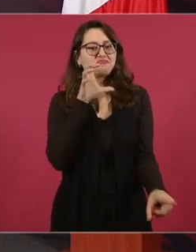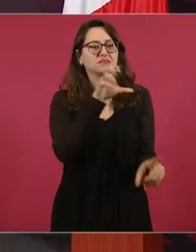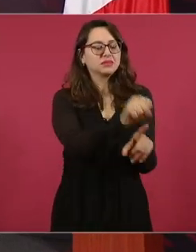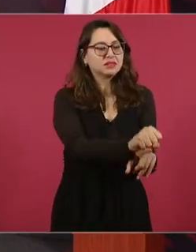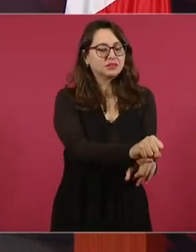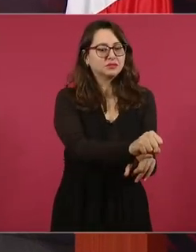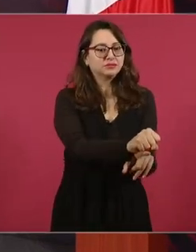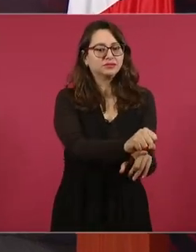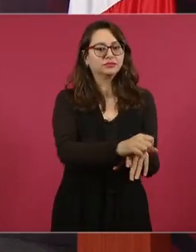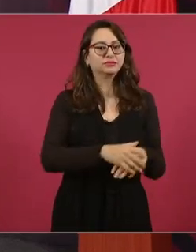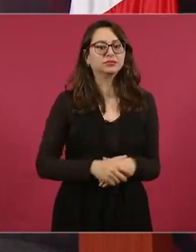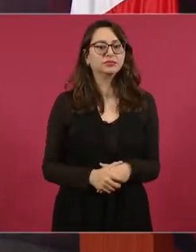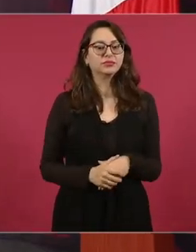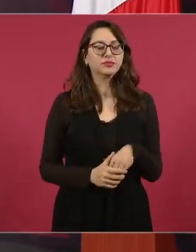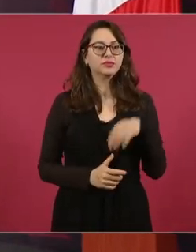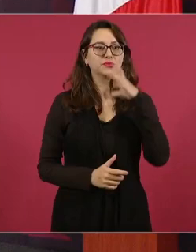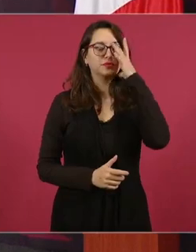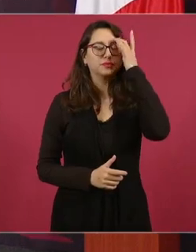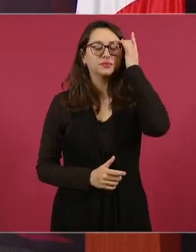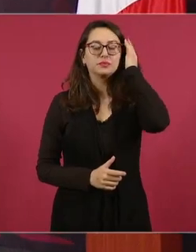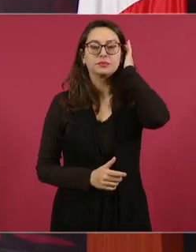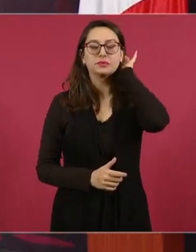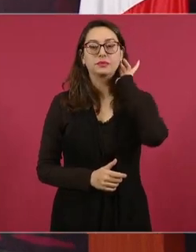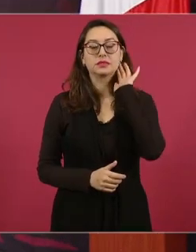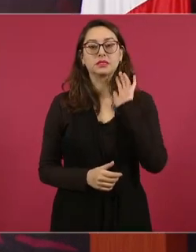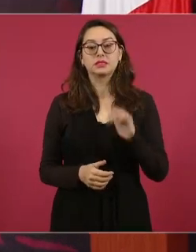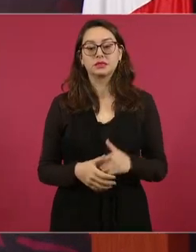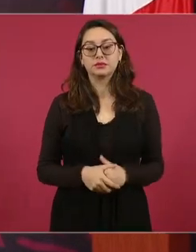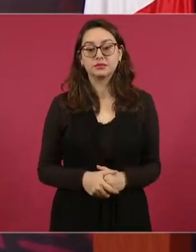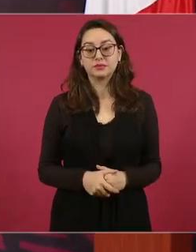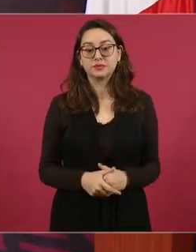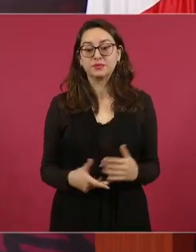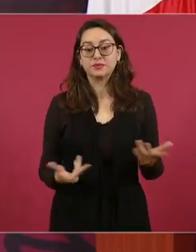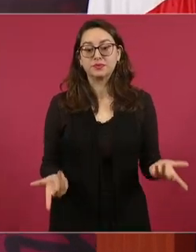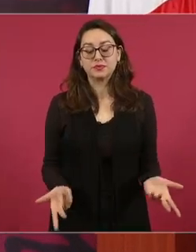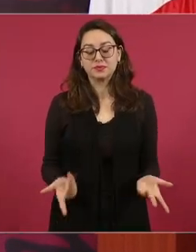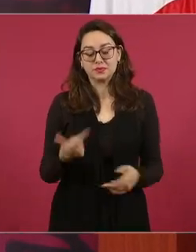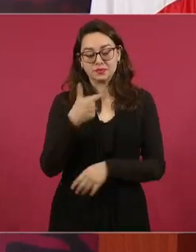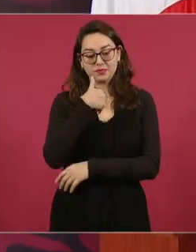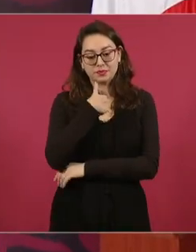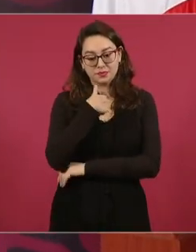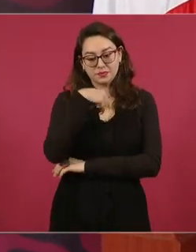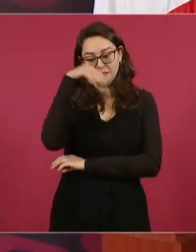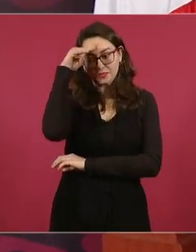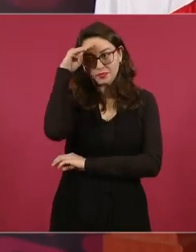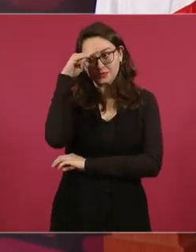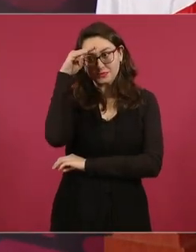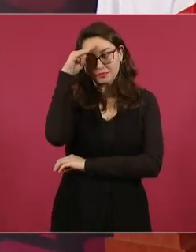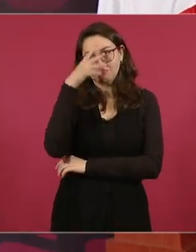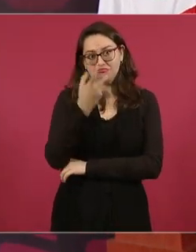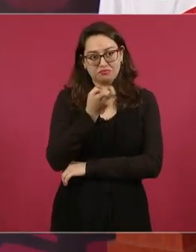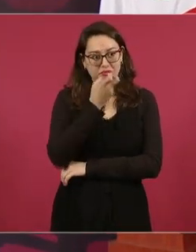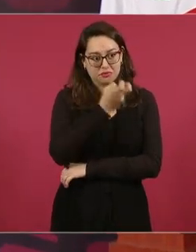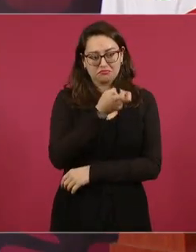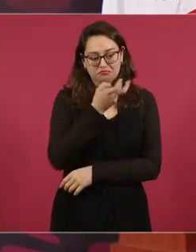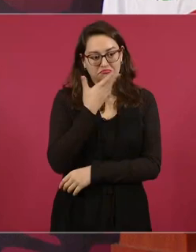uno es servidor público y tiene uno que estar pensando siempre en el interés general.